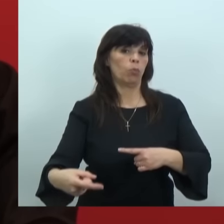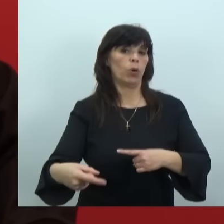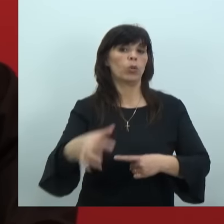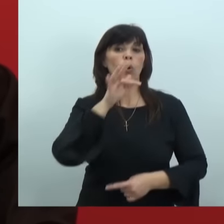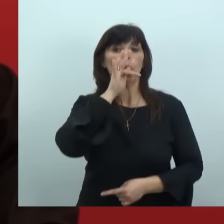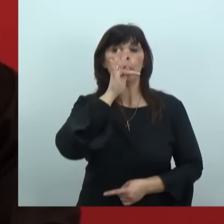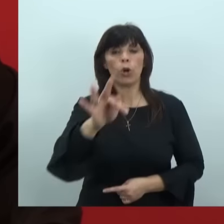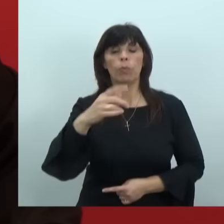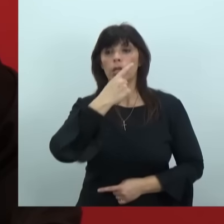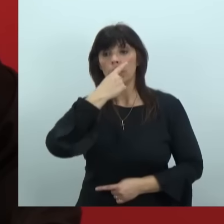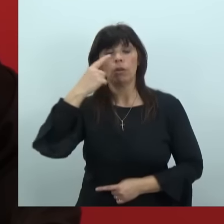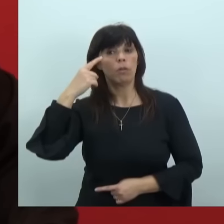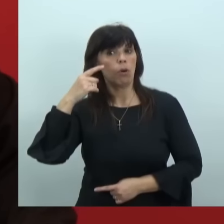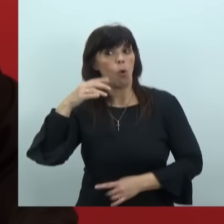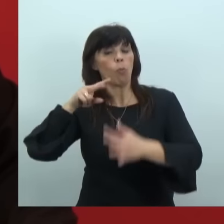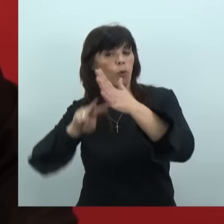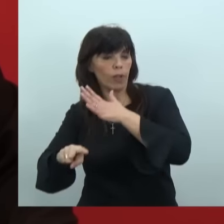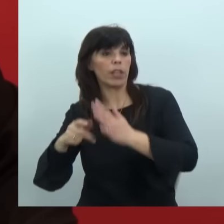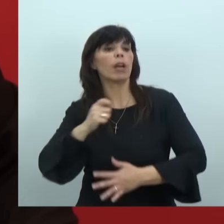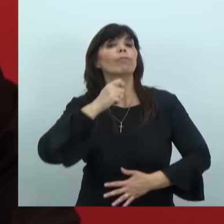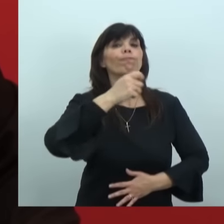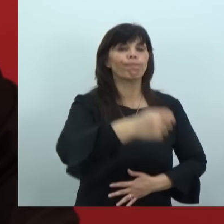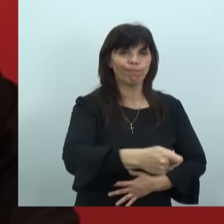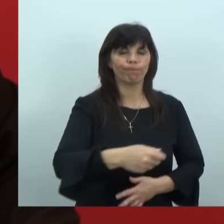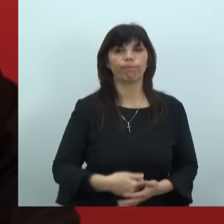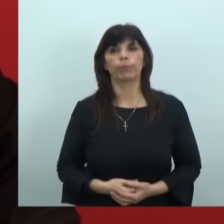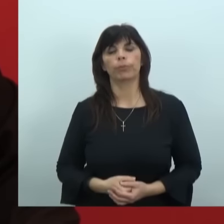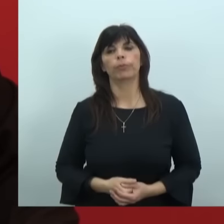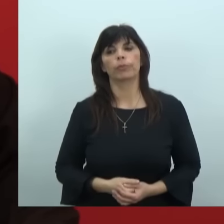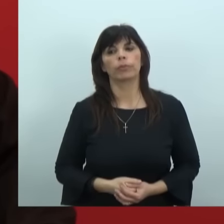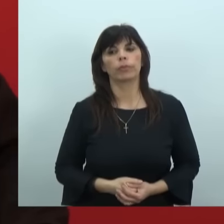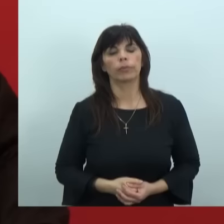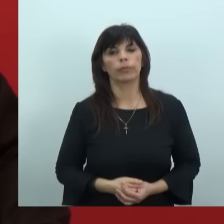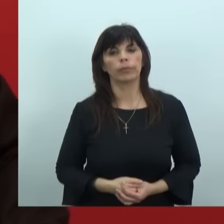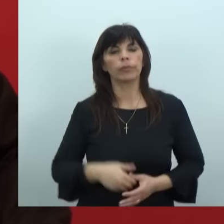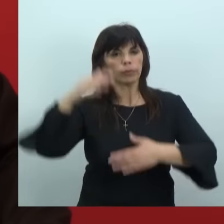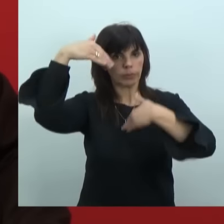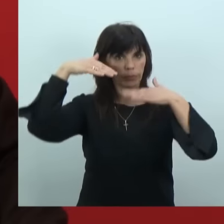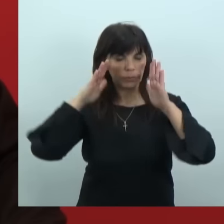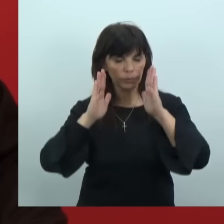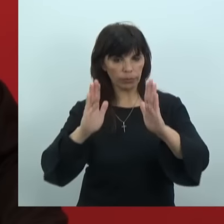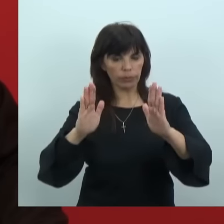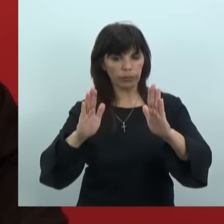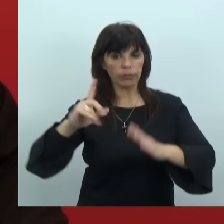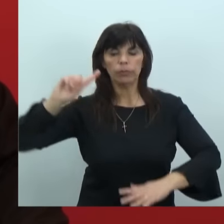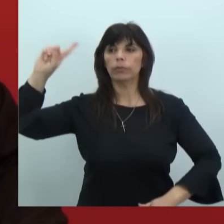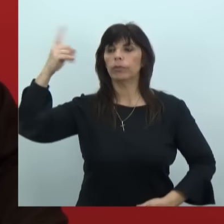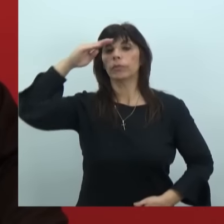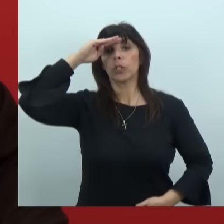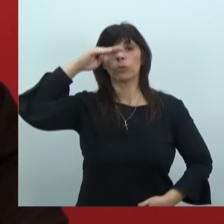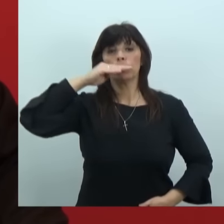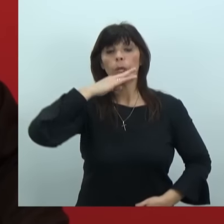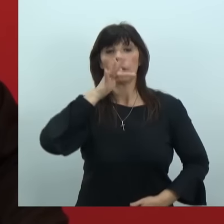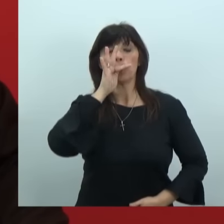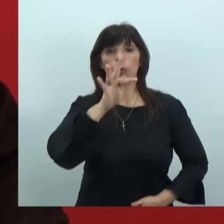Dios el Padre, y quiero que estés atento a las palabras que vienen ahora, atención, solo cumple sus